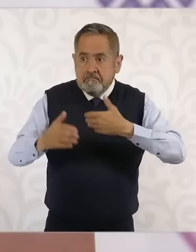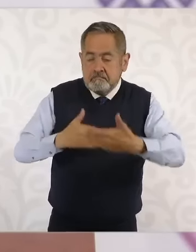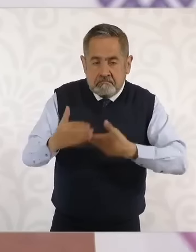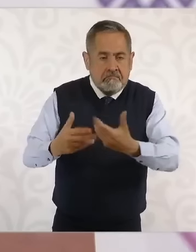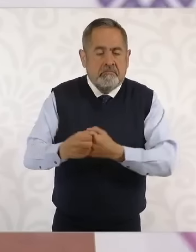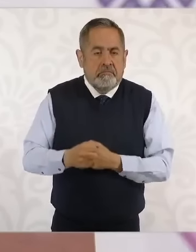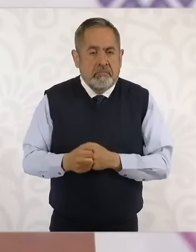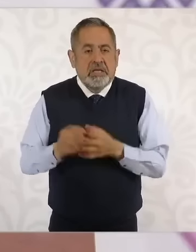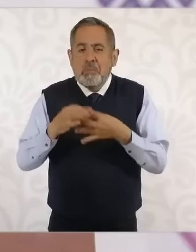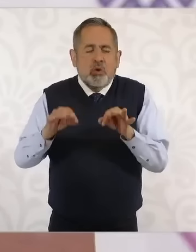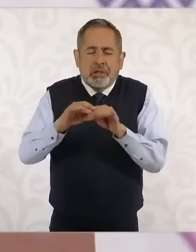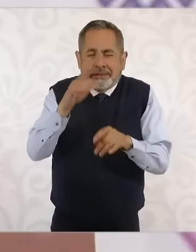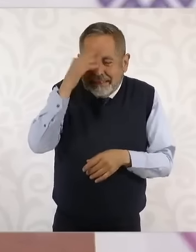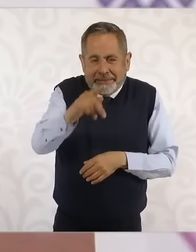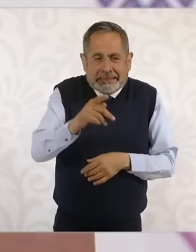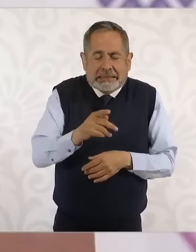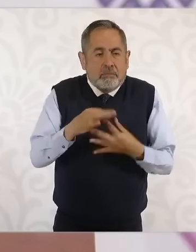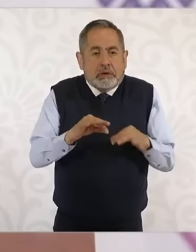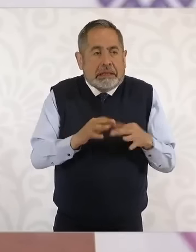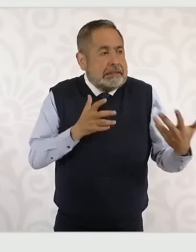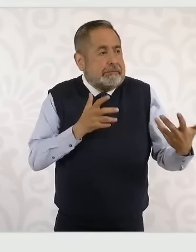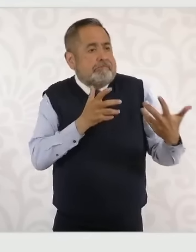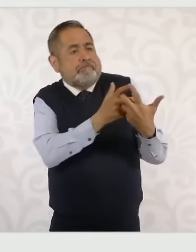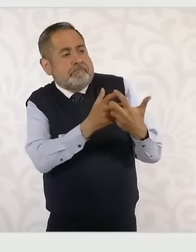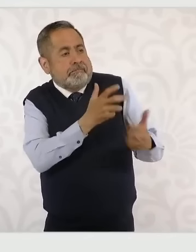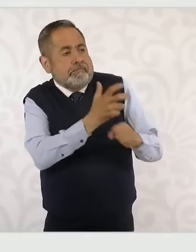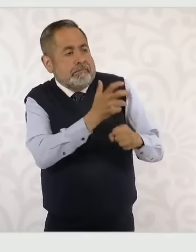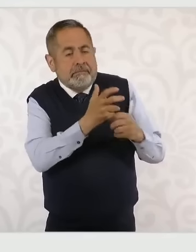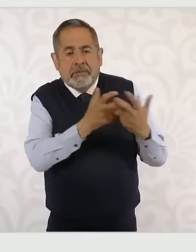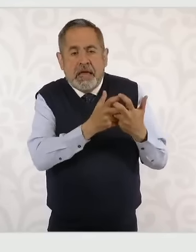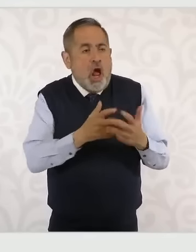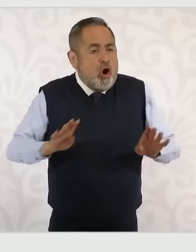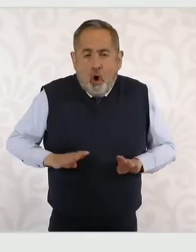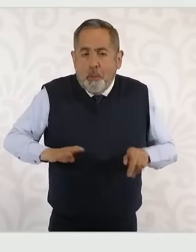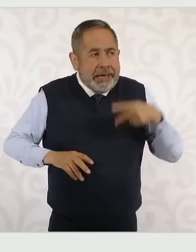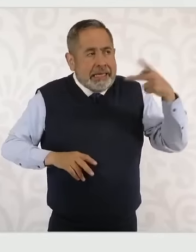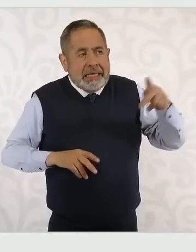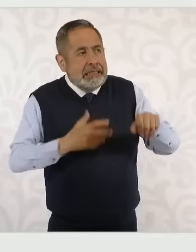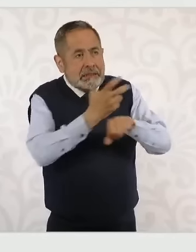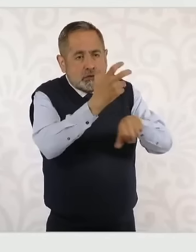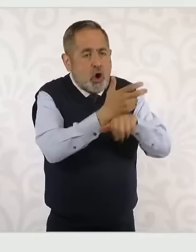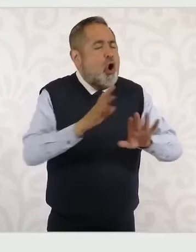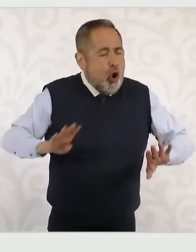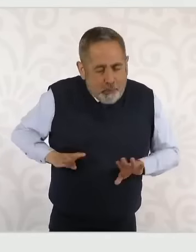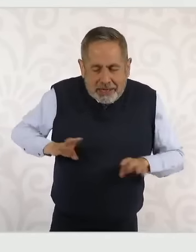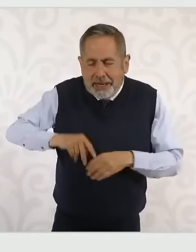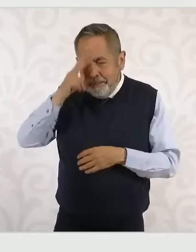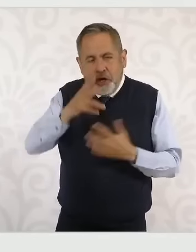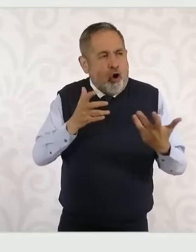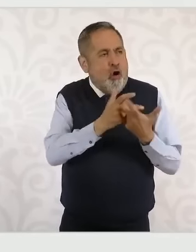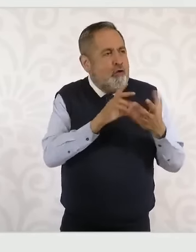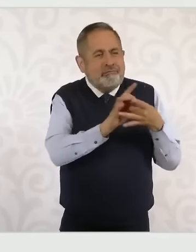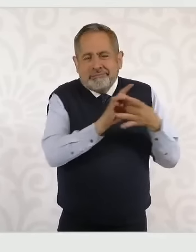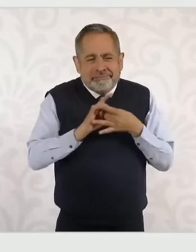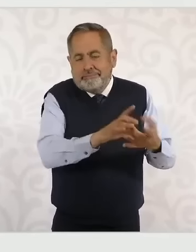la integración, por el solo hecho de la integración, que le conviene a ambos países. El otro día